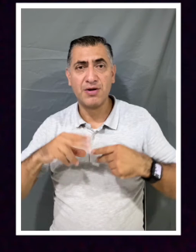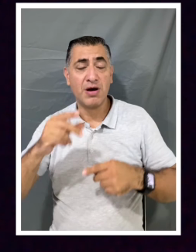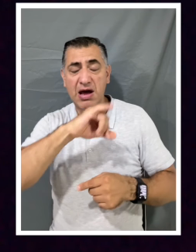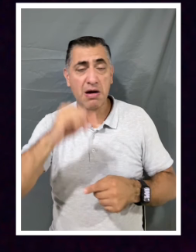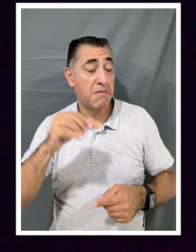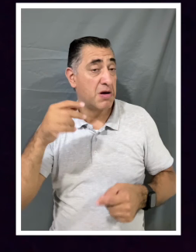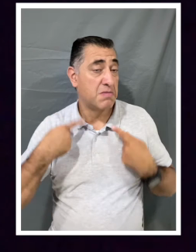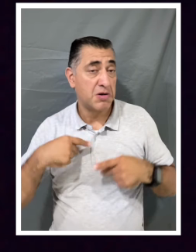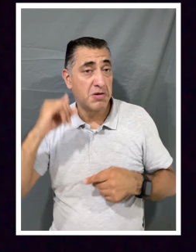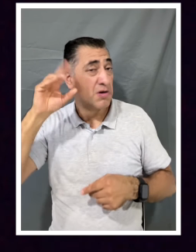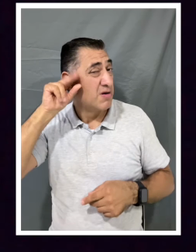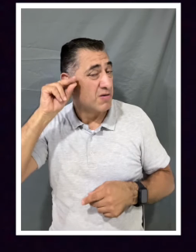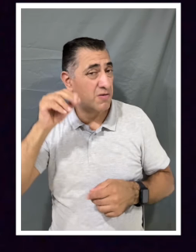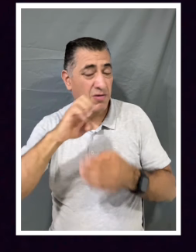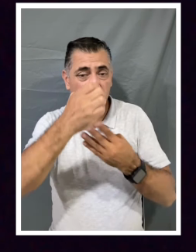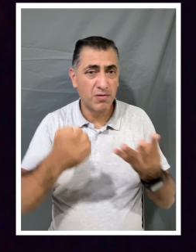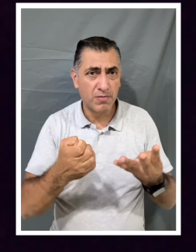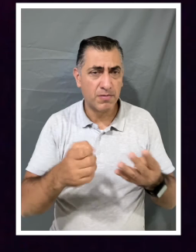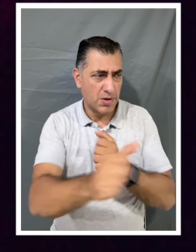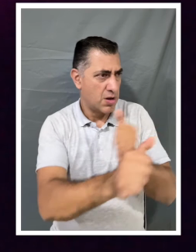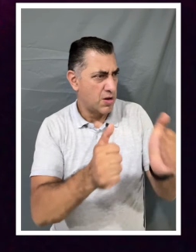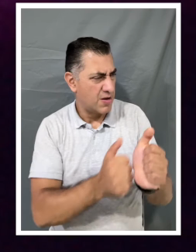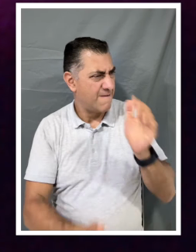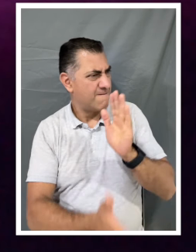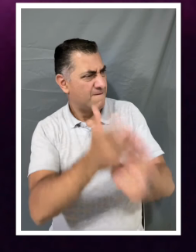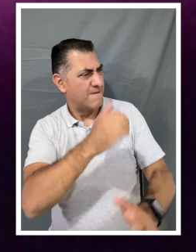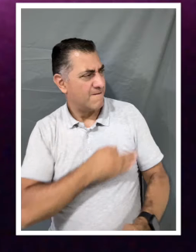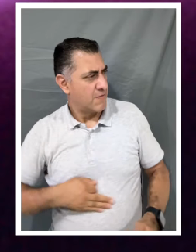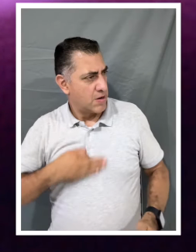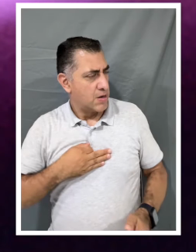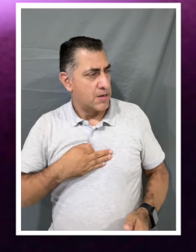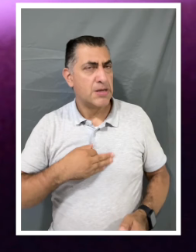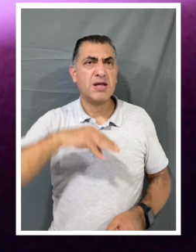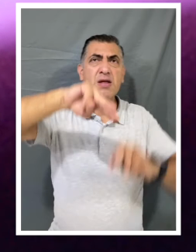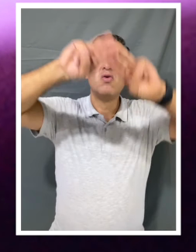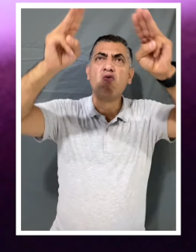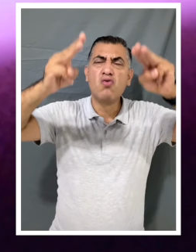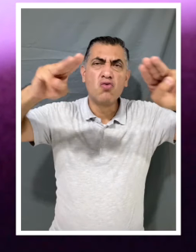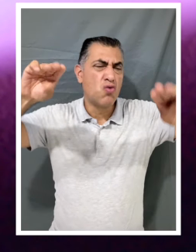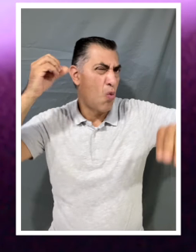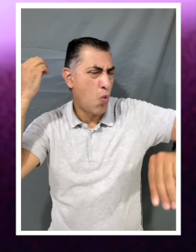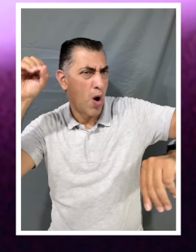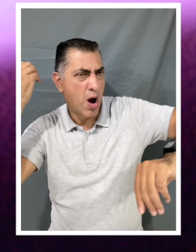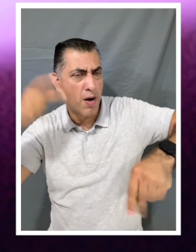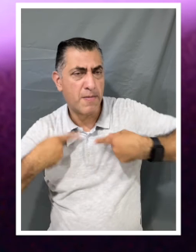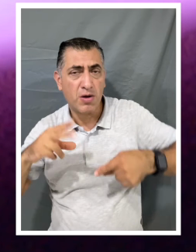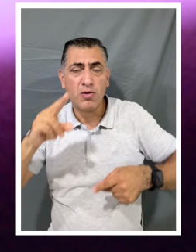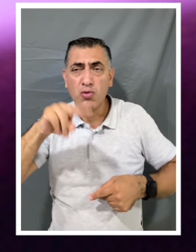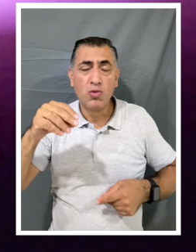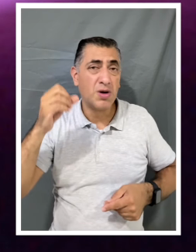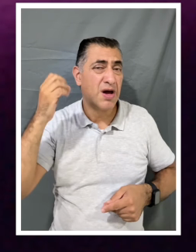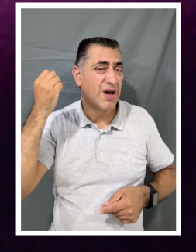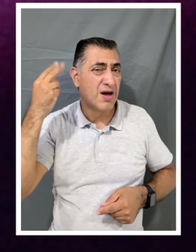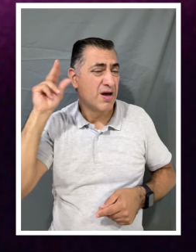escuchado el evangelio Entonces los que tienen Don de apóstol se van felices ahí a la sierra de Oaxaca donde nadie escucha el evangelio se van